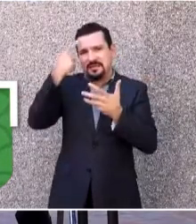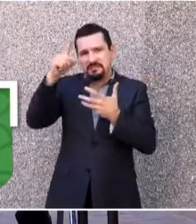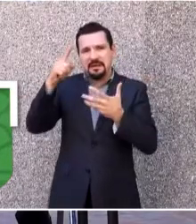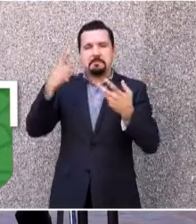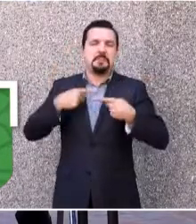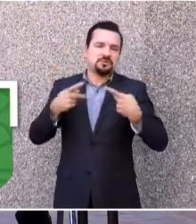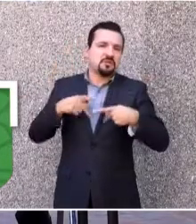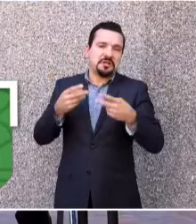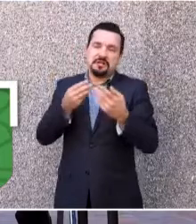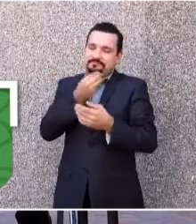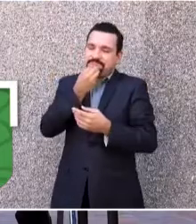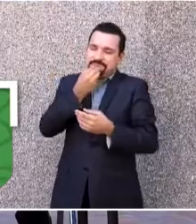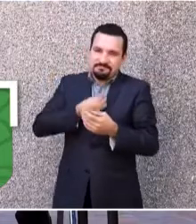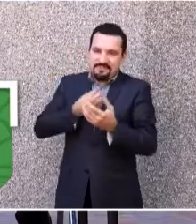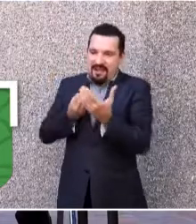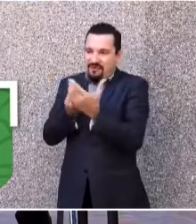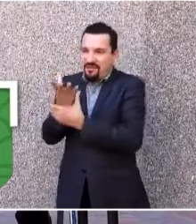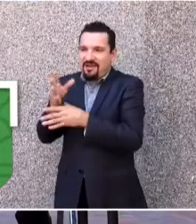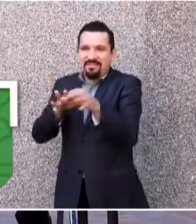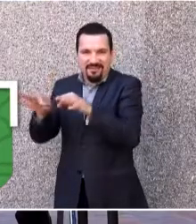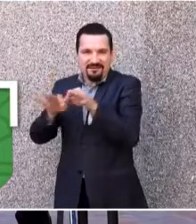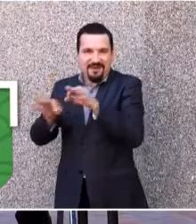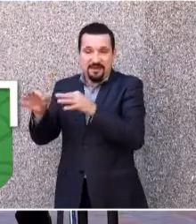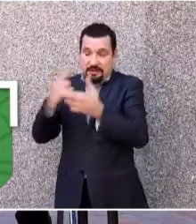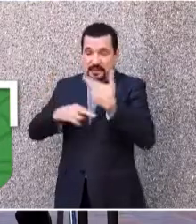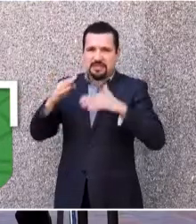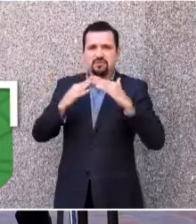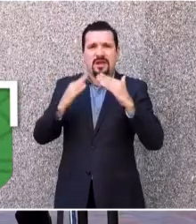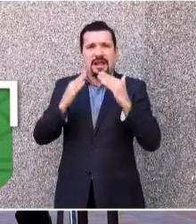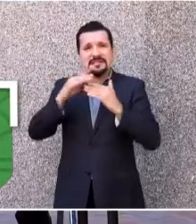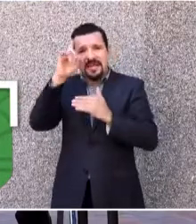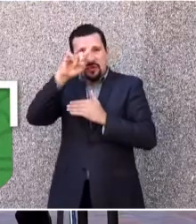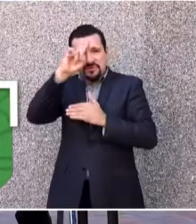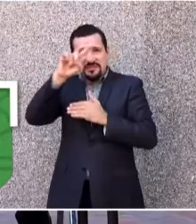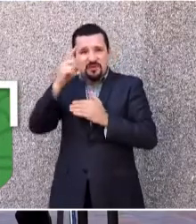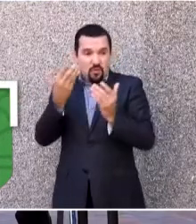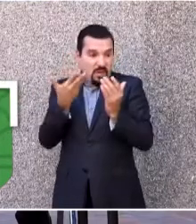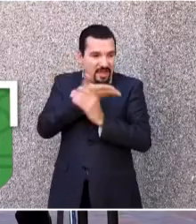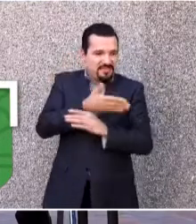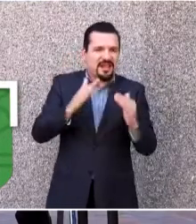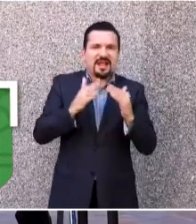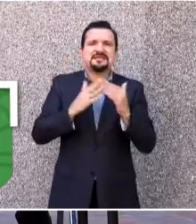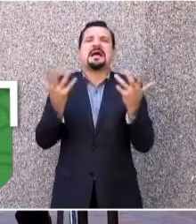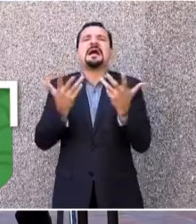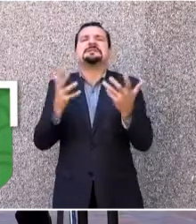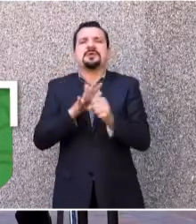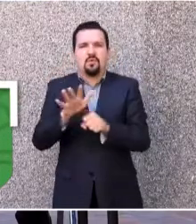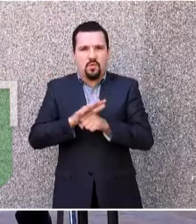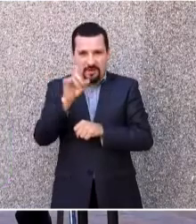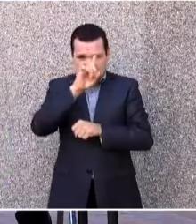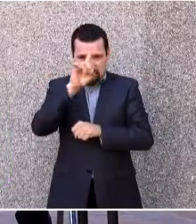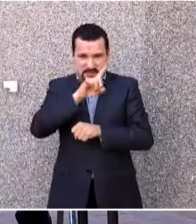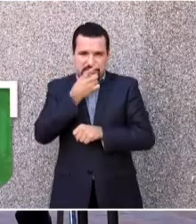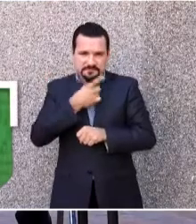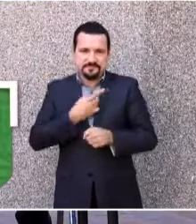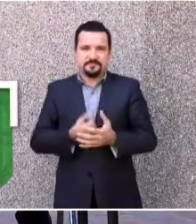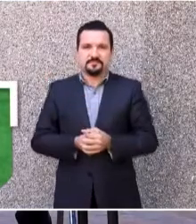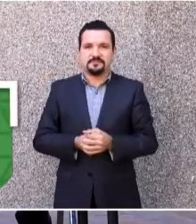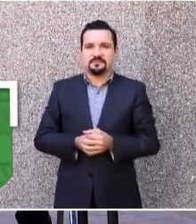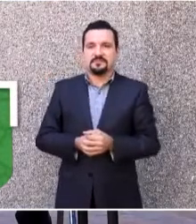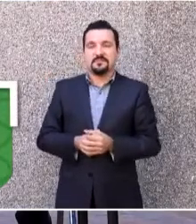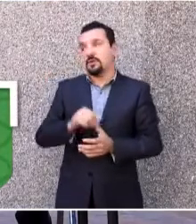de empleo o distintas actividades, ¿qué hacer al regresar a casa, por favor? Sí, por supuesto, en este momento enfatizamos